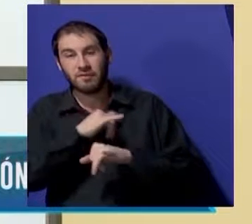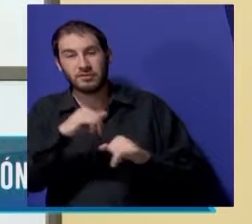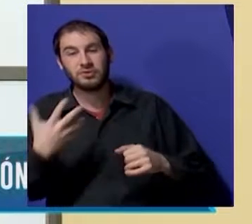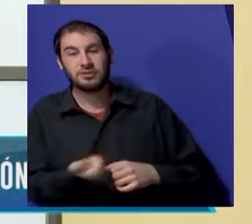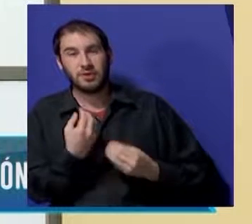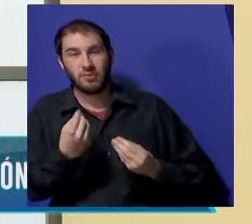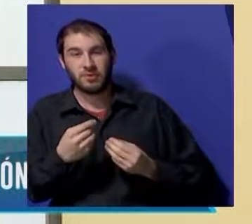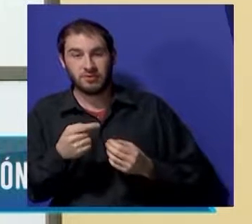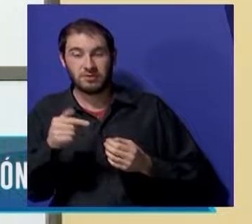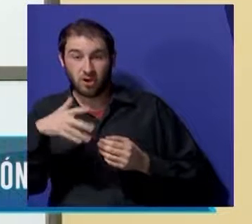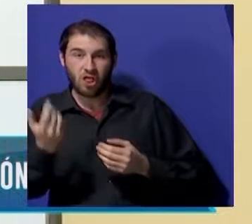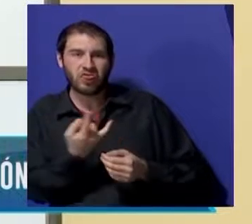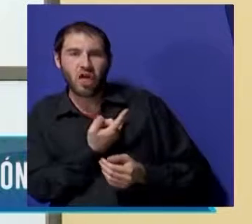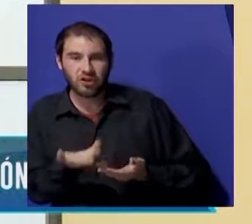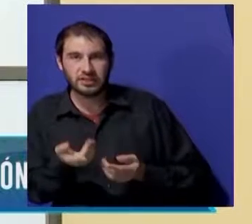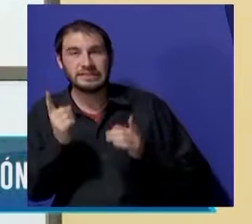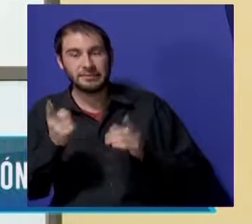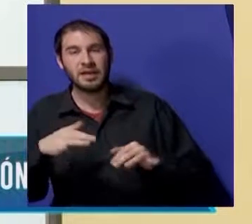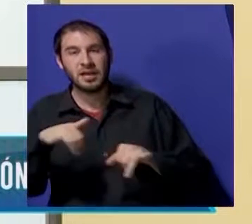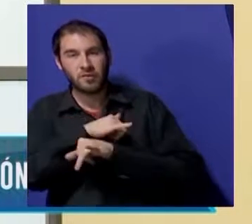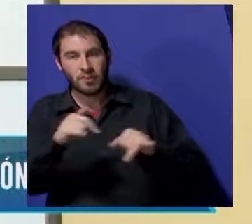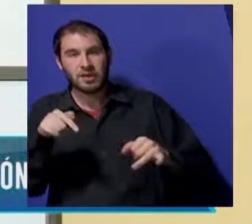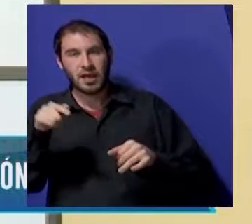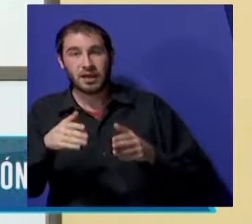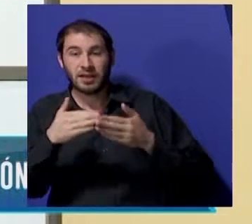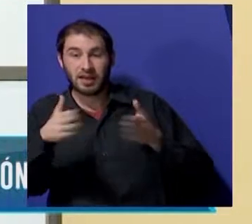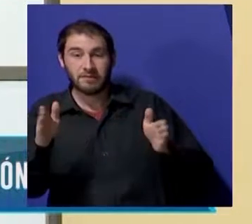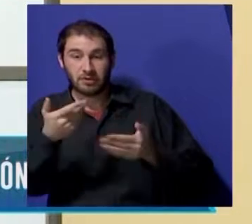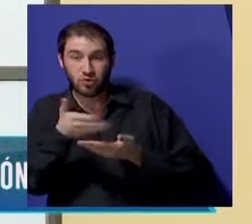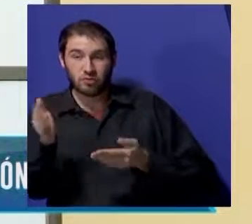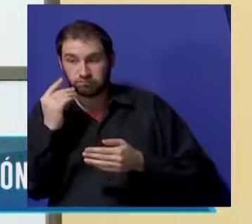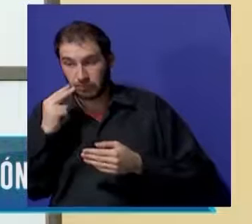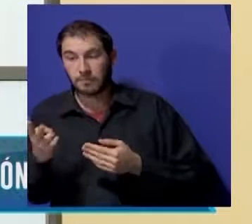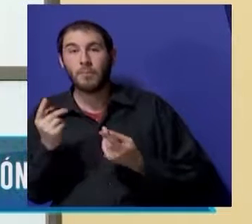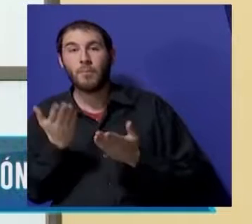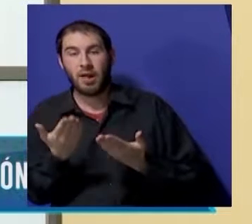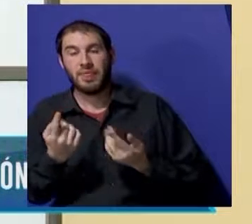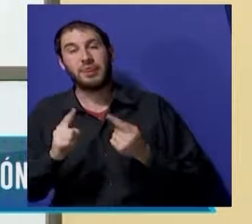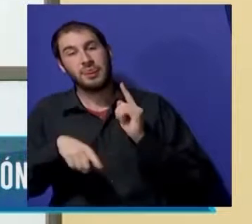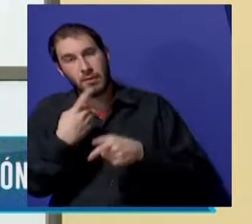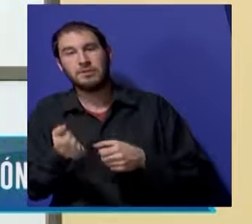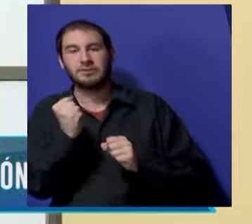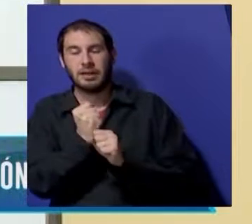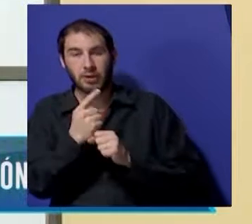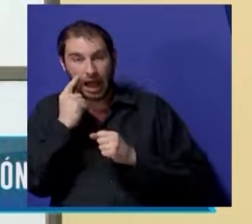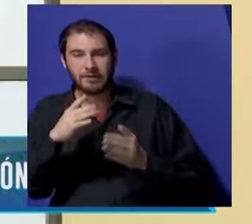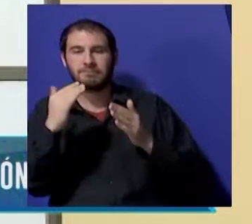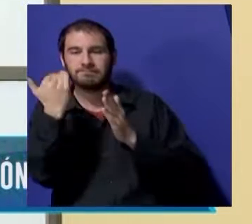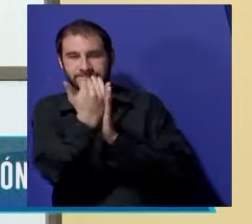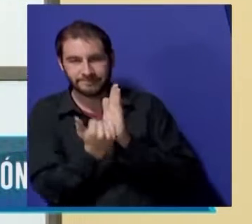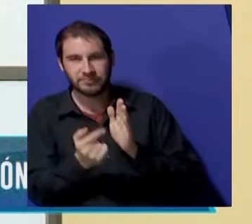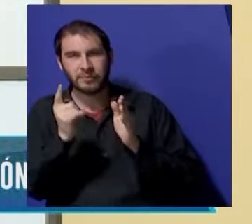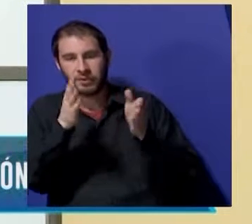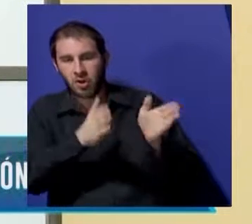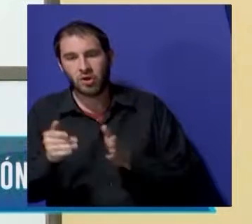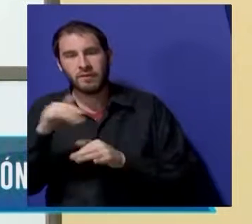información, cómo la sacaste y que esa información está de libre disponibilidad, ¿sí? Después está todo el trabajo de cómo procesás y cómo armás